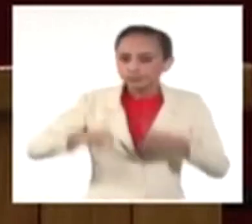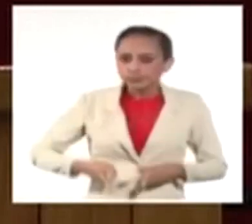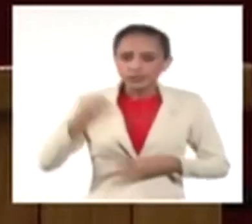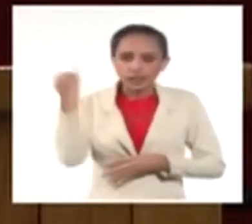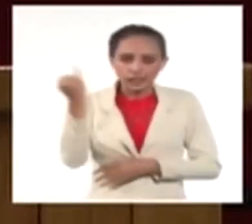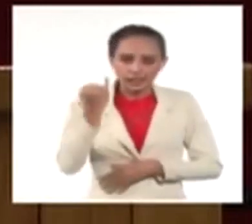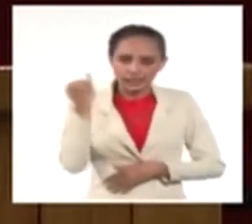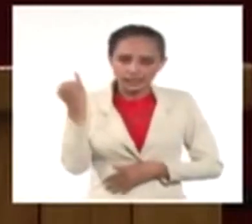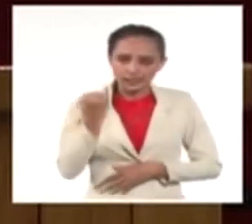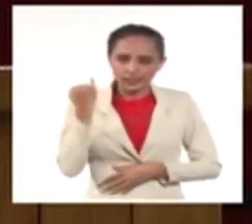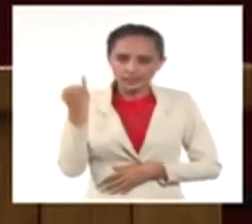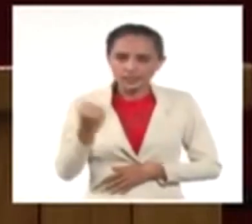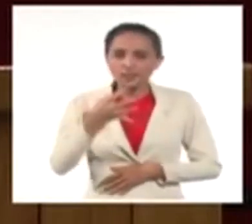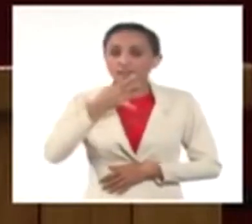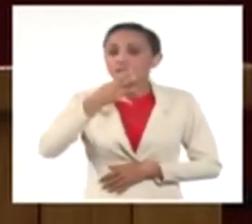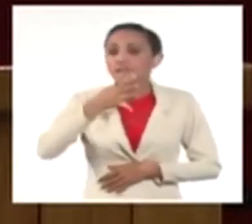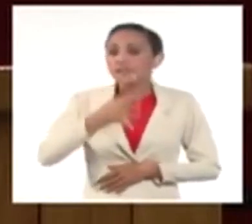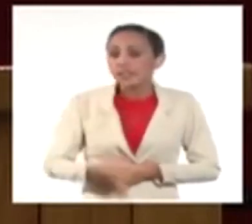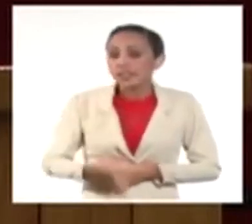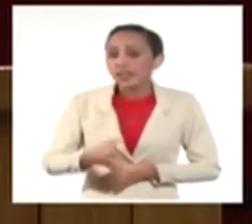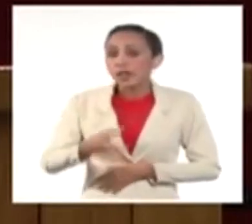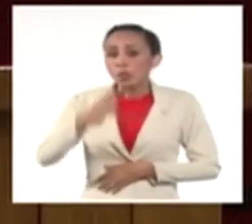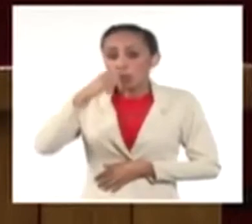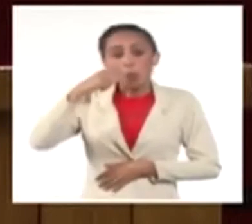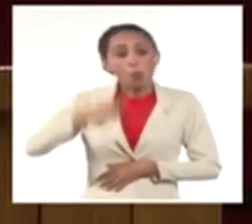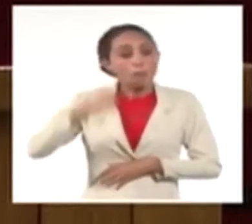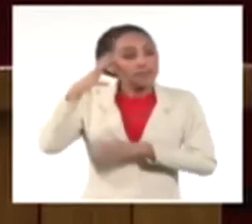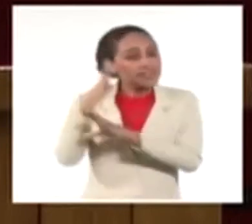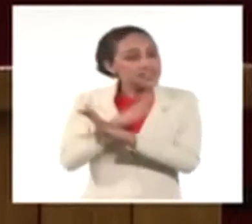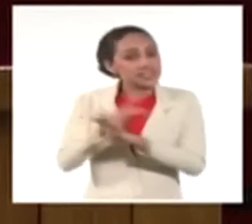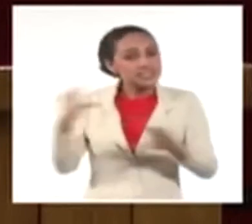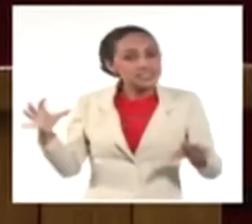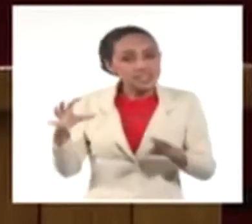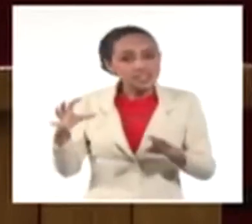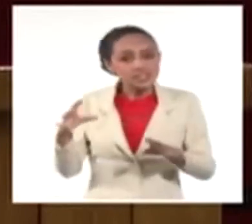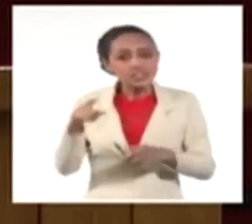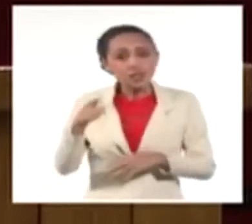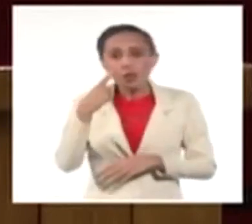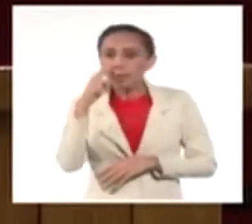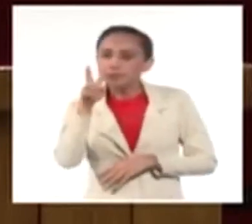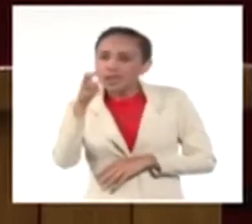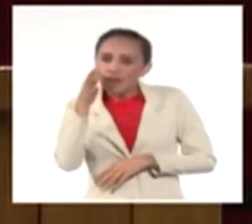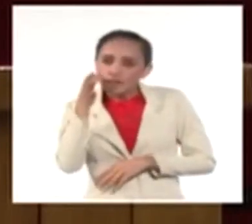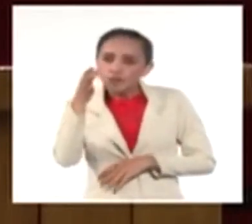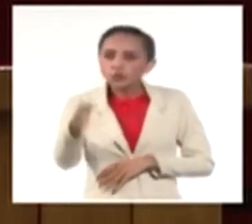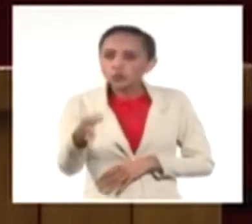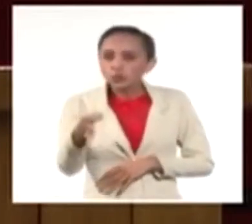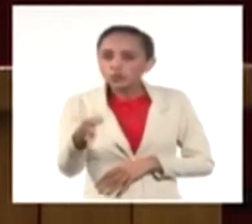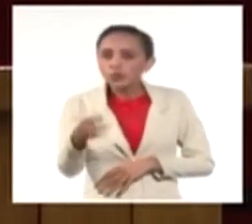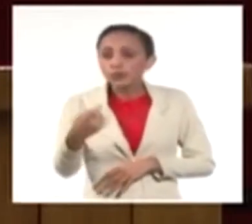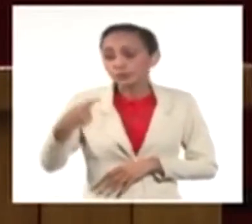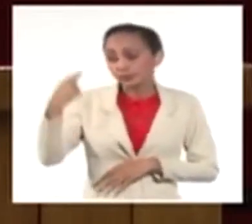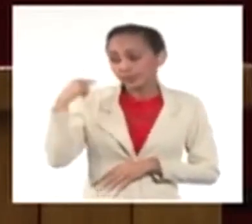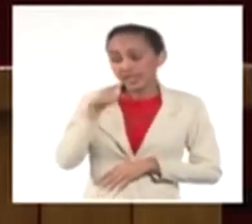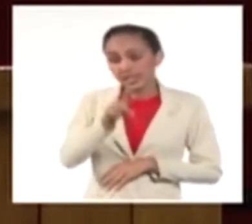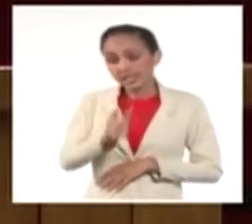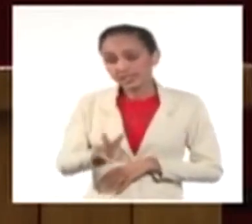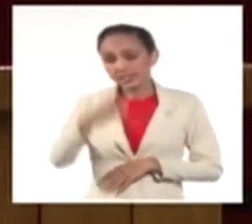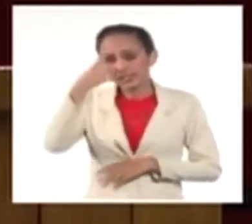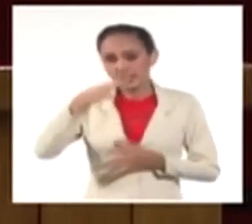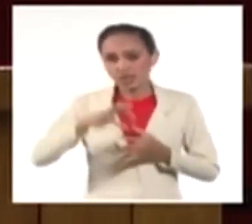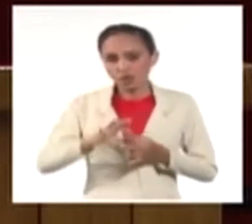internacional Fidel, un hombre de ciencia con visión de futuro, el pasado 13 de agosto,